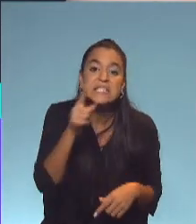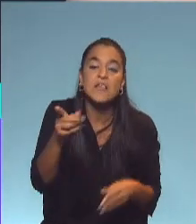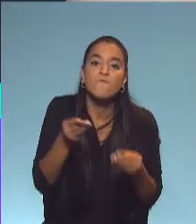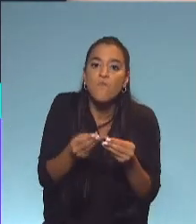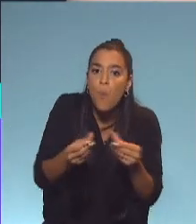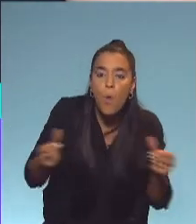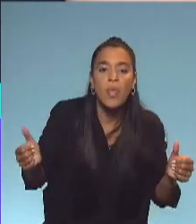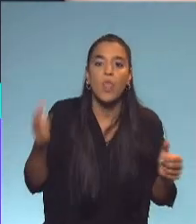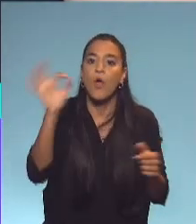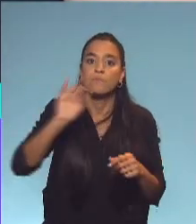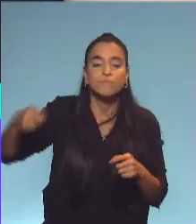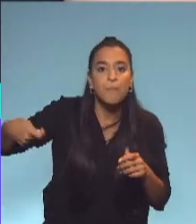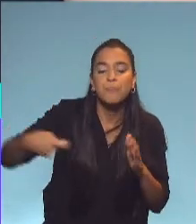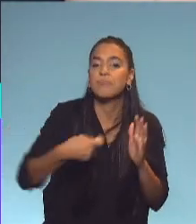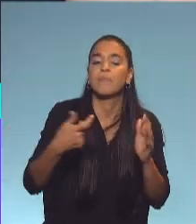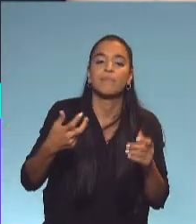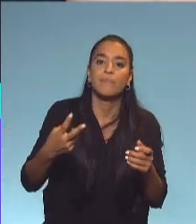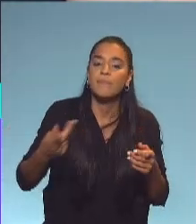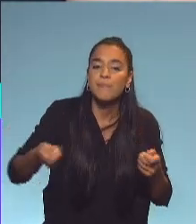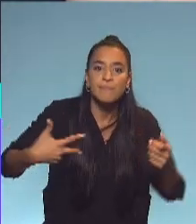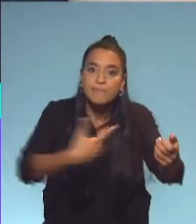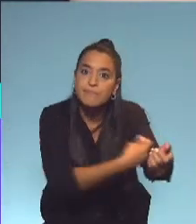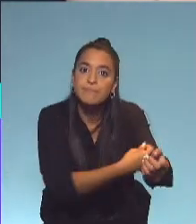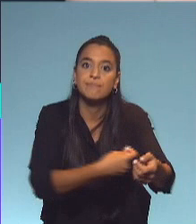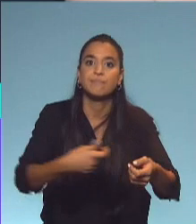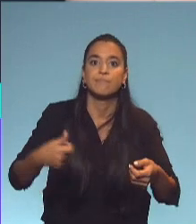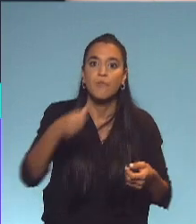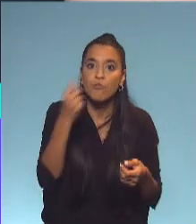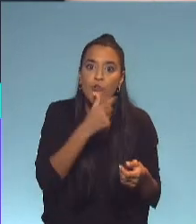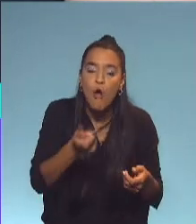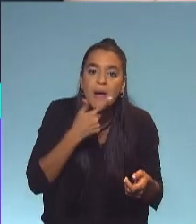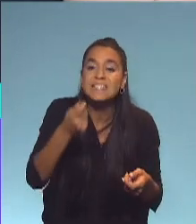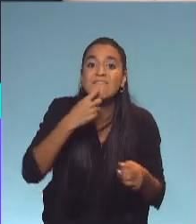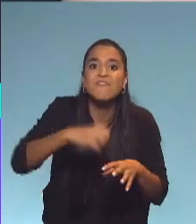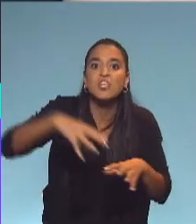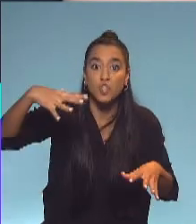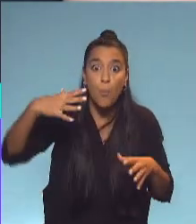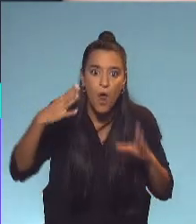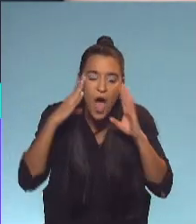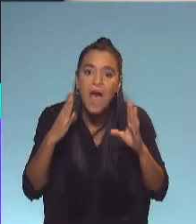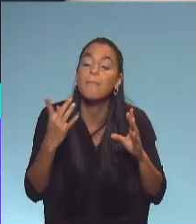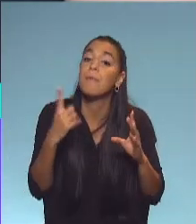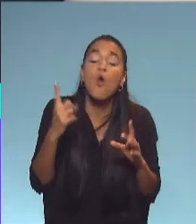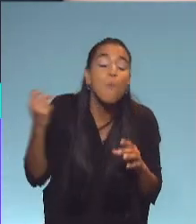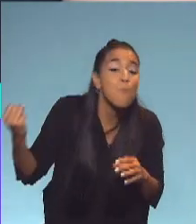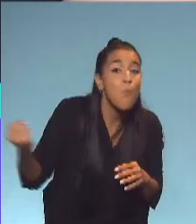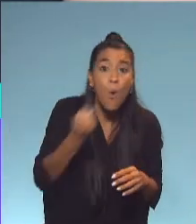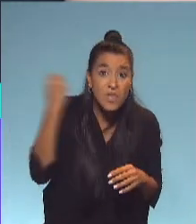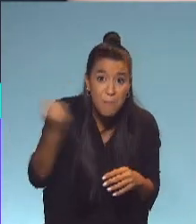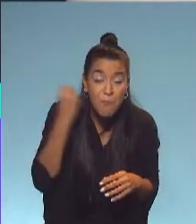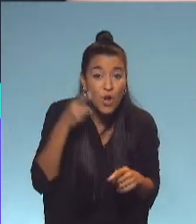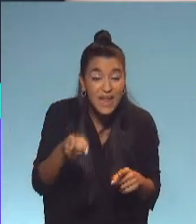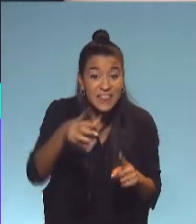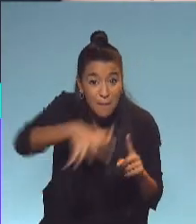fluidos, instilamos drogas. Si aparecen infecciones, las tratamos. Pero es muy importante que la